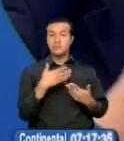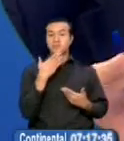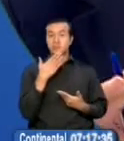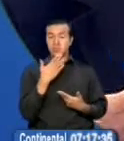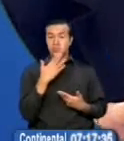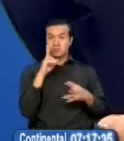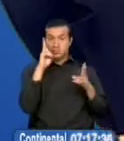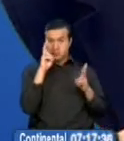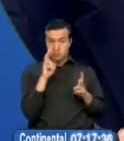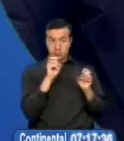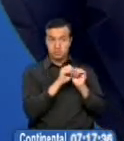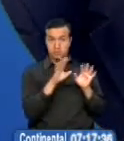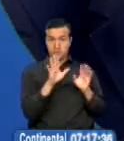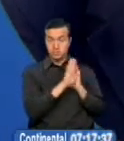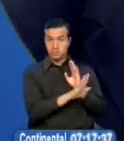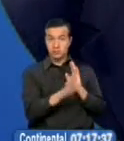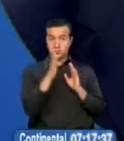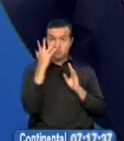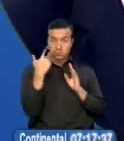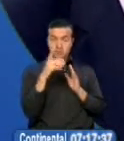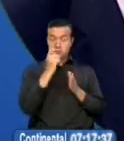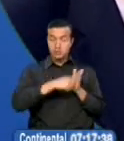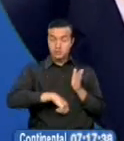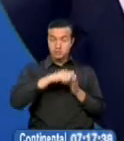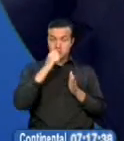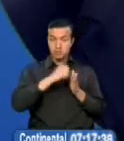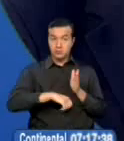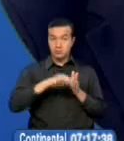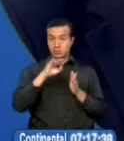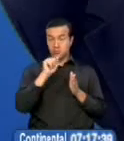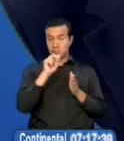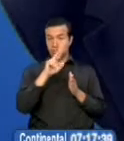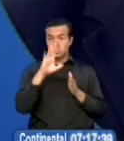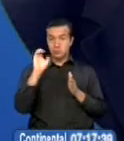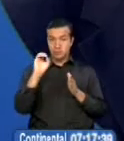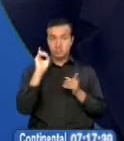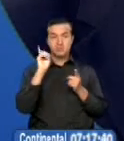este marco general que ya se firmó con las FARC